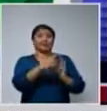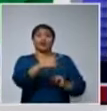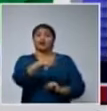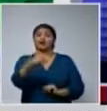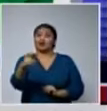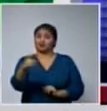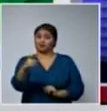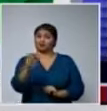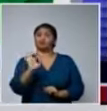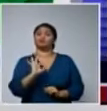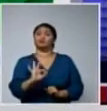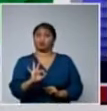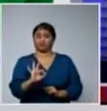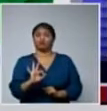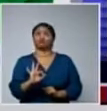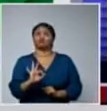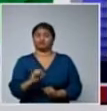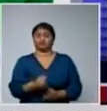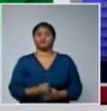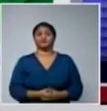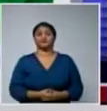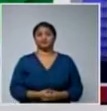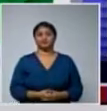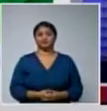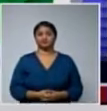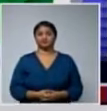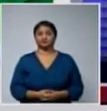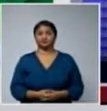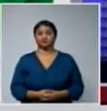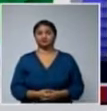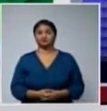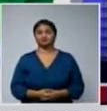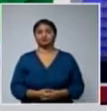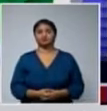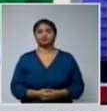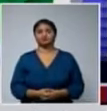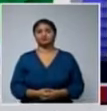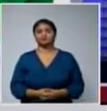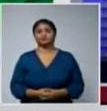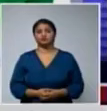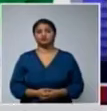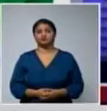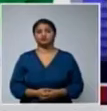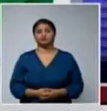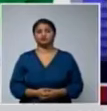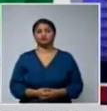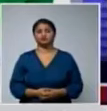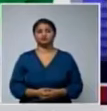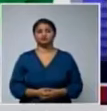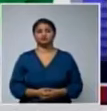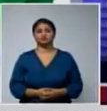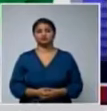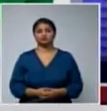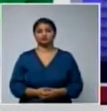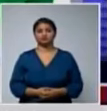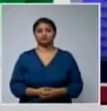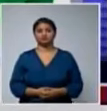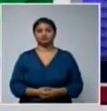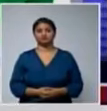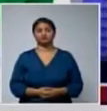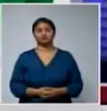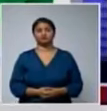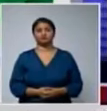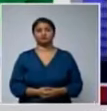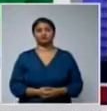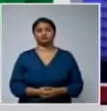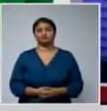control que están establecidas, a pesar de que el primero que reconoce el agotamiento que ya tienen las